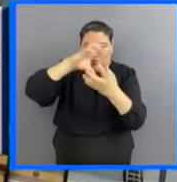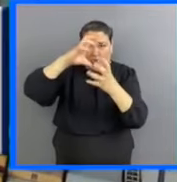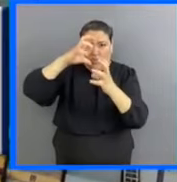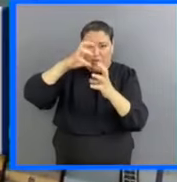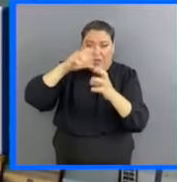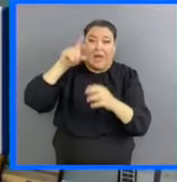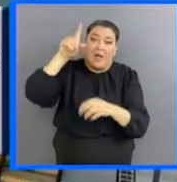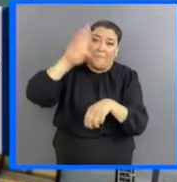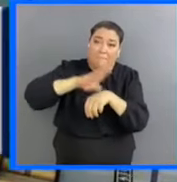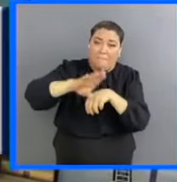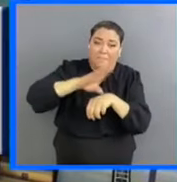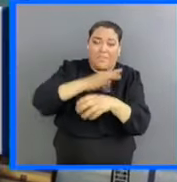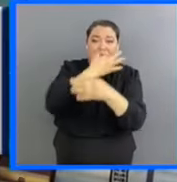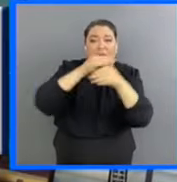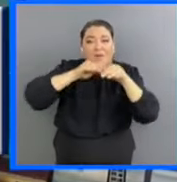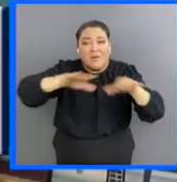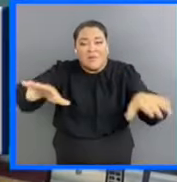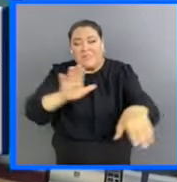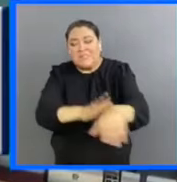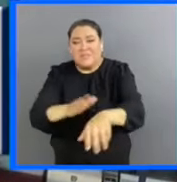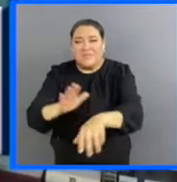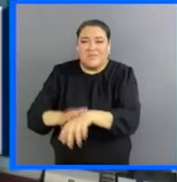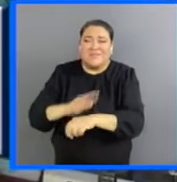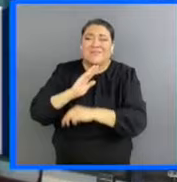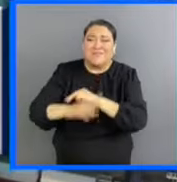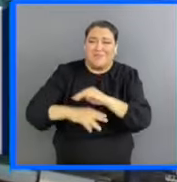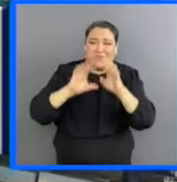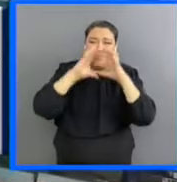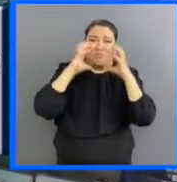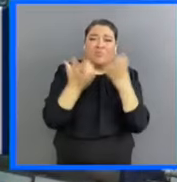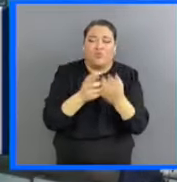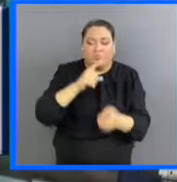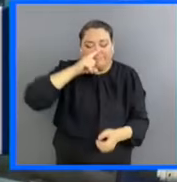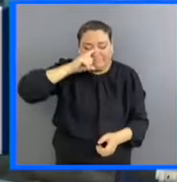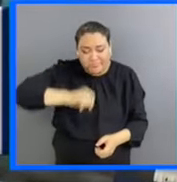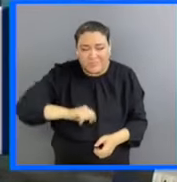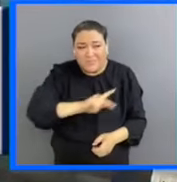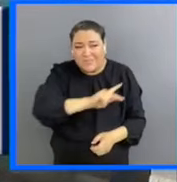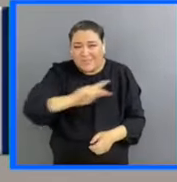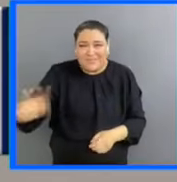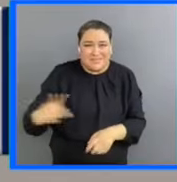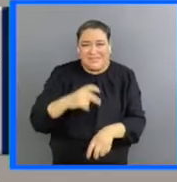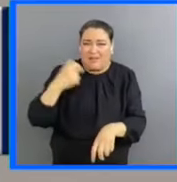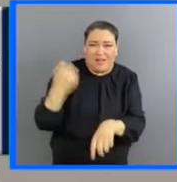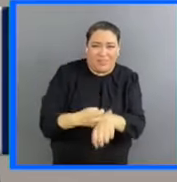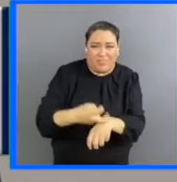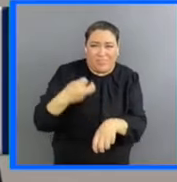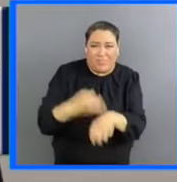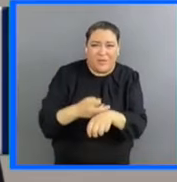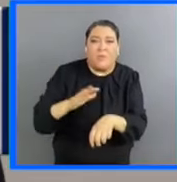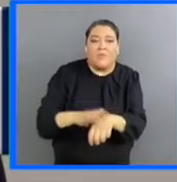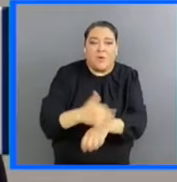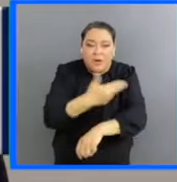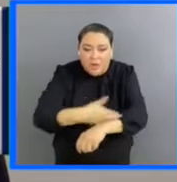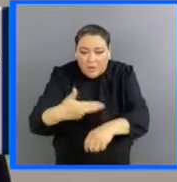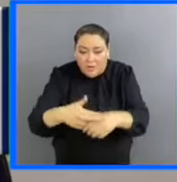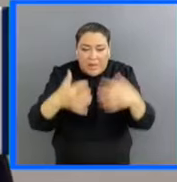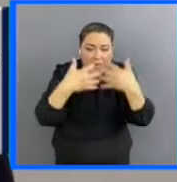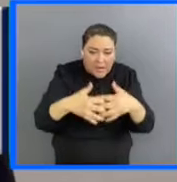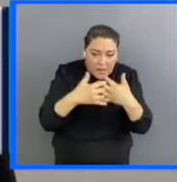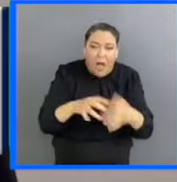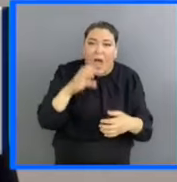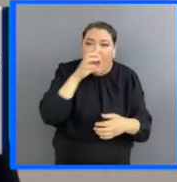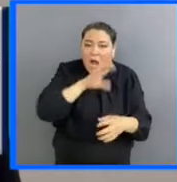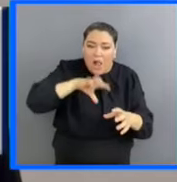señaló que se trata de un fracaso moral y una negligencia mortal causada por el retraso en la reducción de emisiones de gases